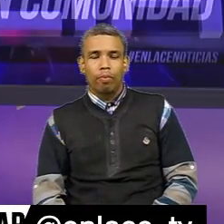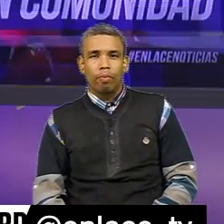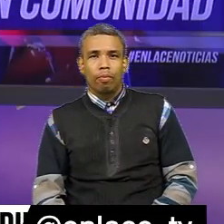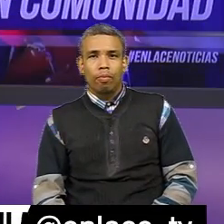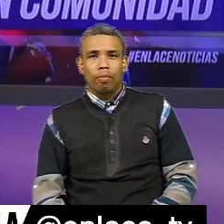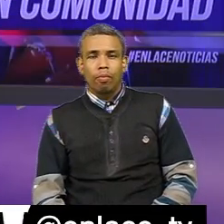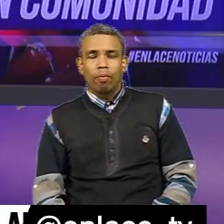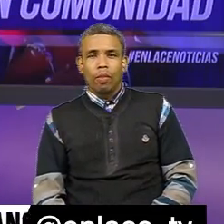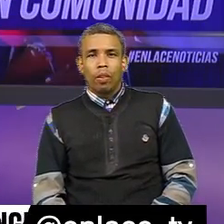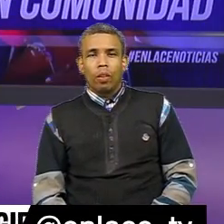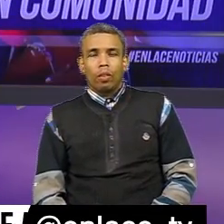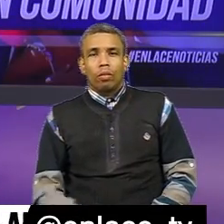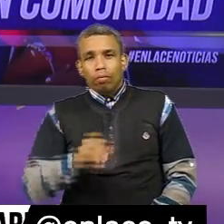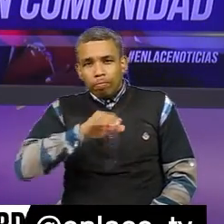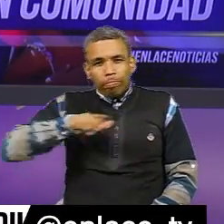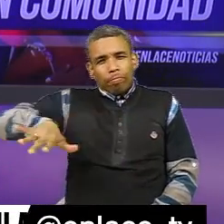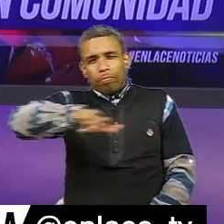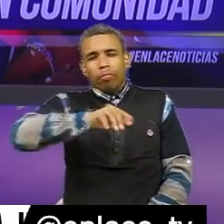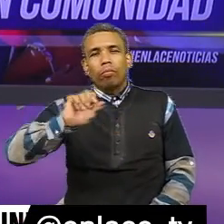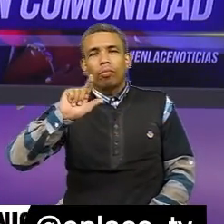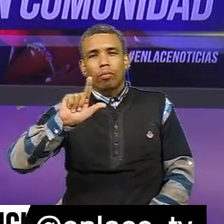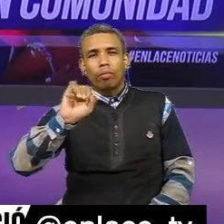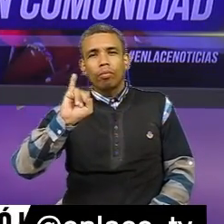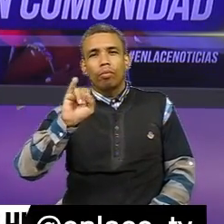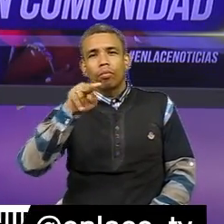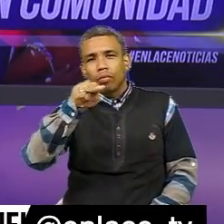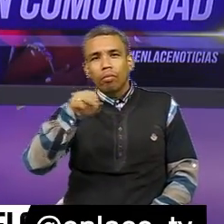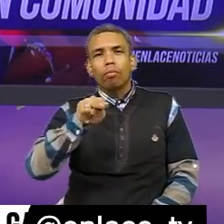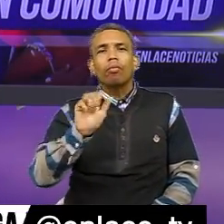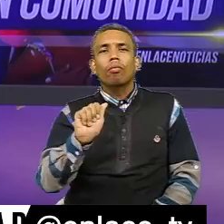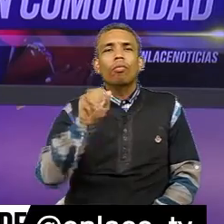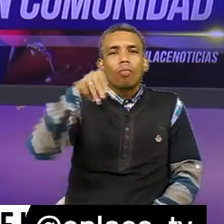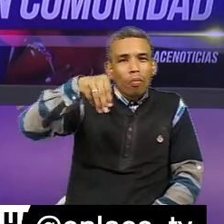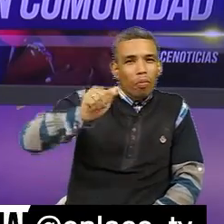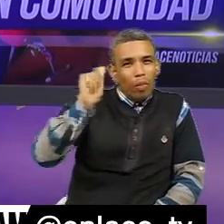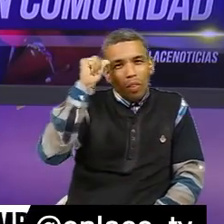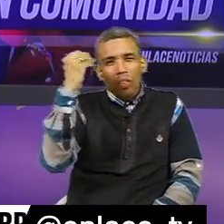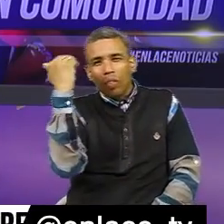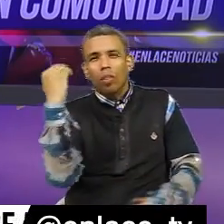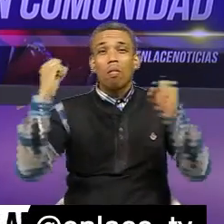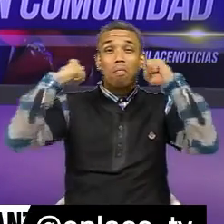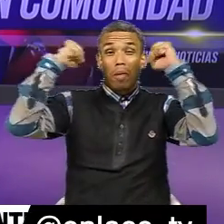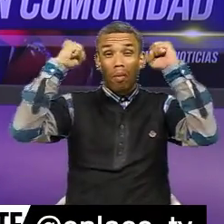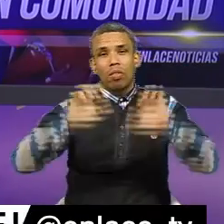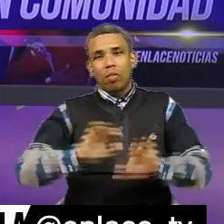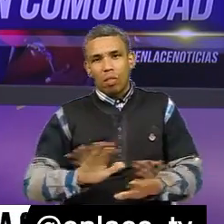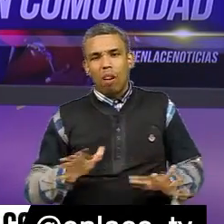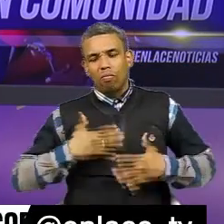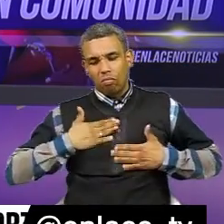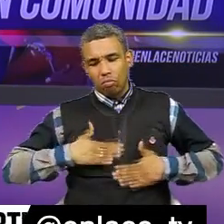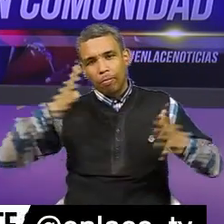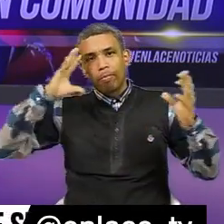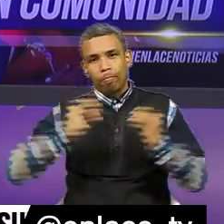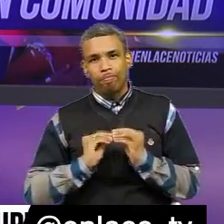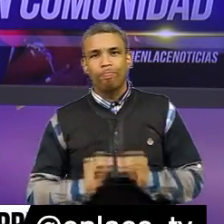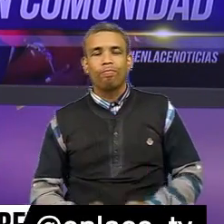de la Lizama permitió levantar bloqueos a pozos y plantas en este lugar, en donde reclaman gasificación para más de 1000